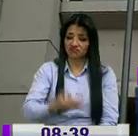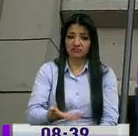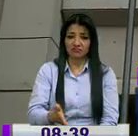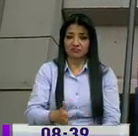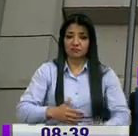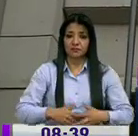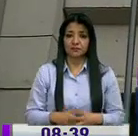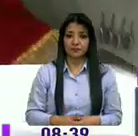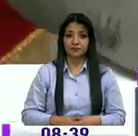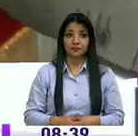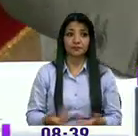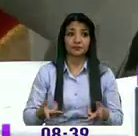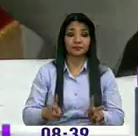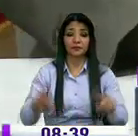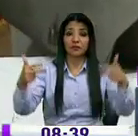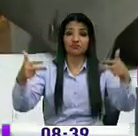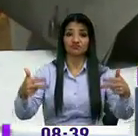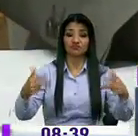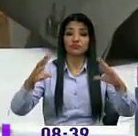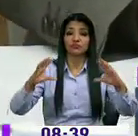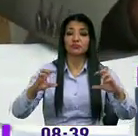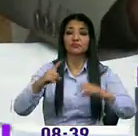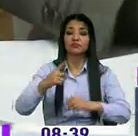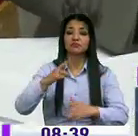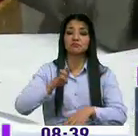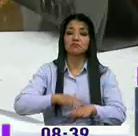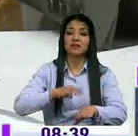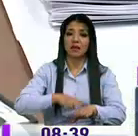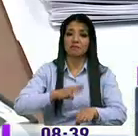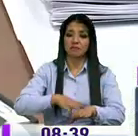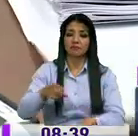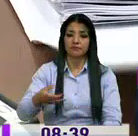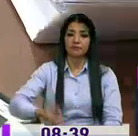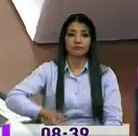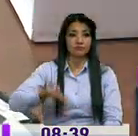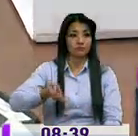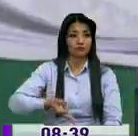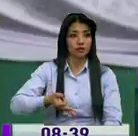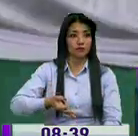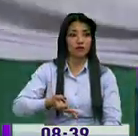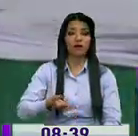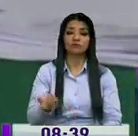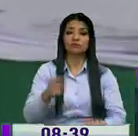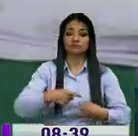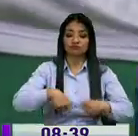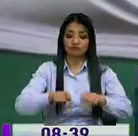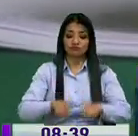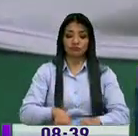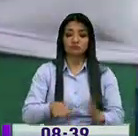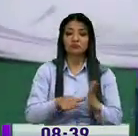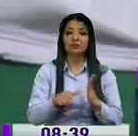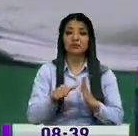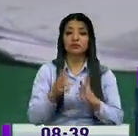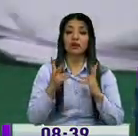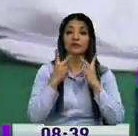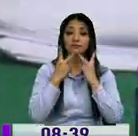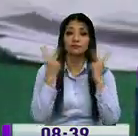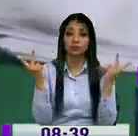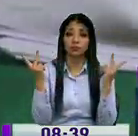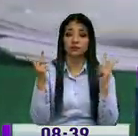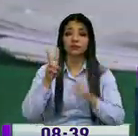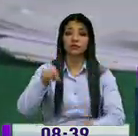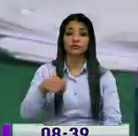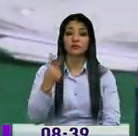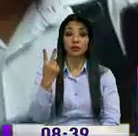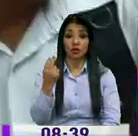declaración a través de videoconferencia desde Miami, habría confirmado que suscribió contratos con el Ministerio de Obras Públicas del